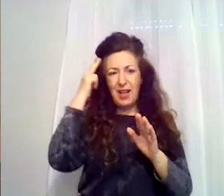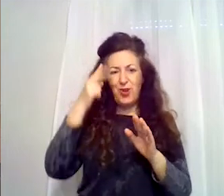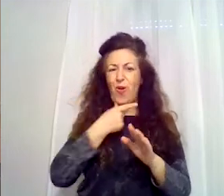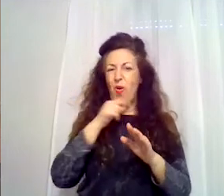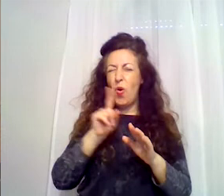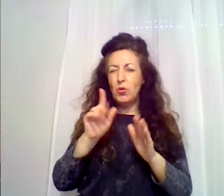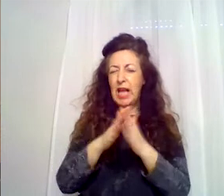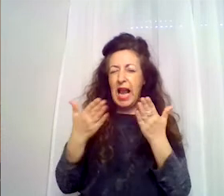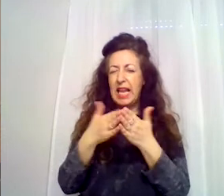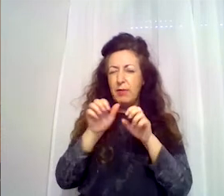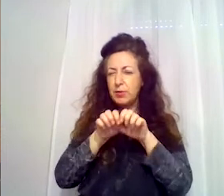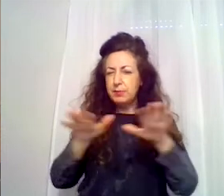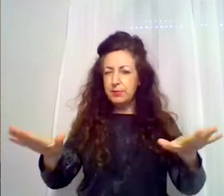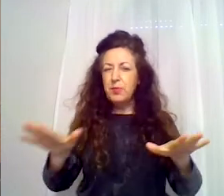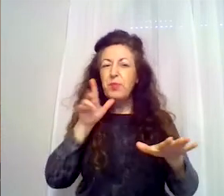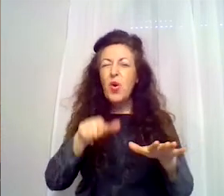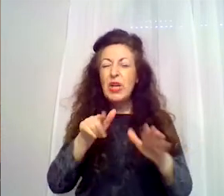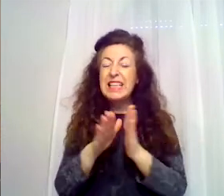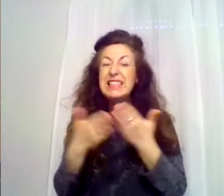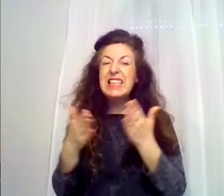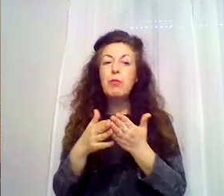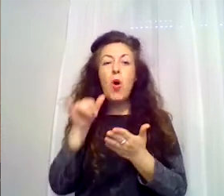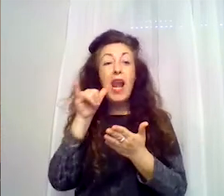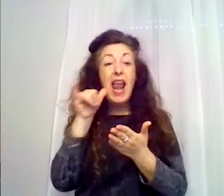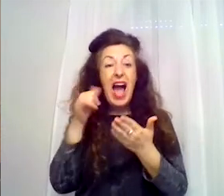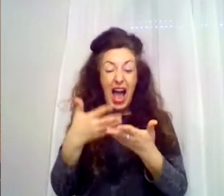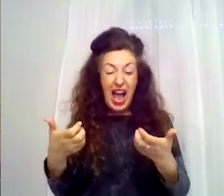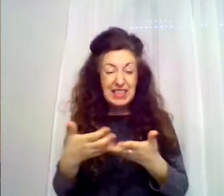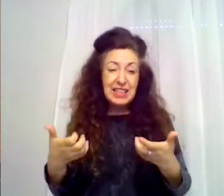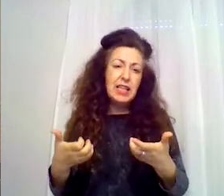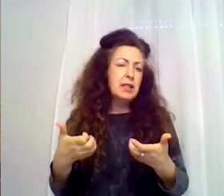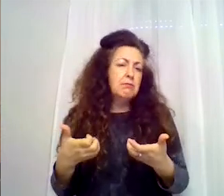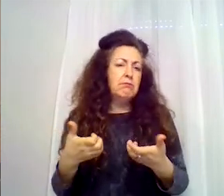ahora ya sí termino, que creo que soy un poco pesado, termina